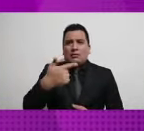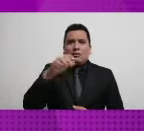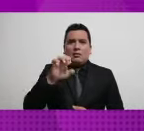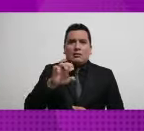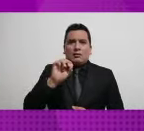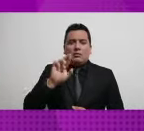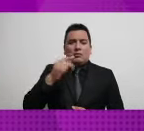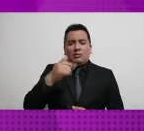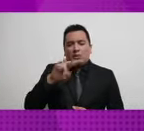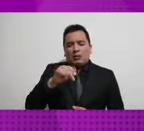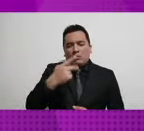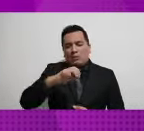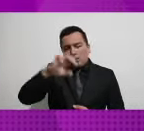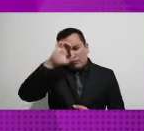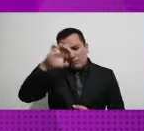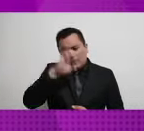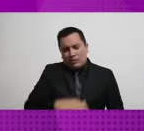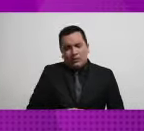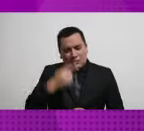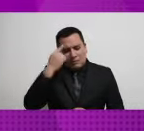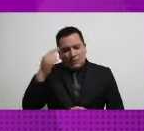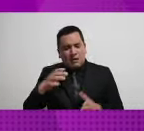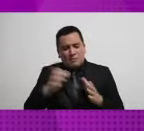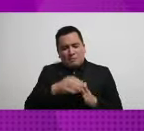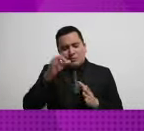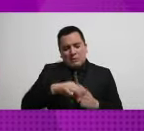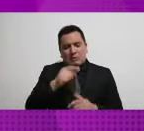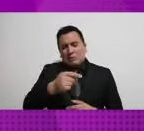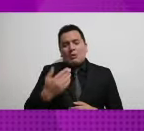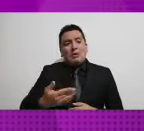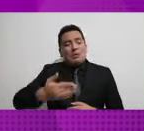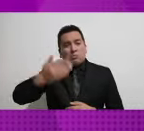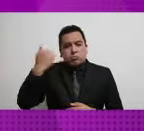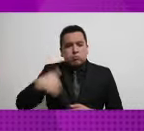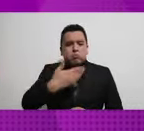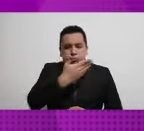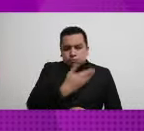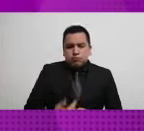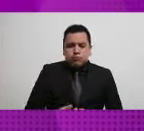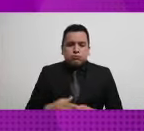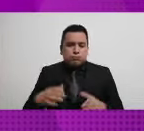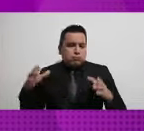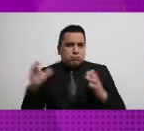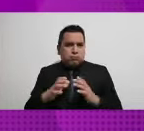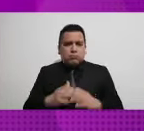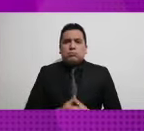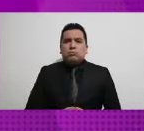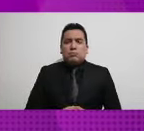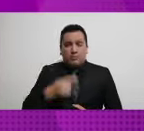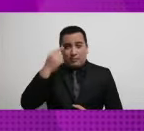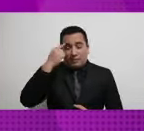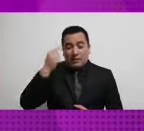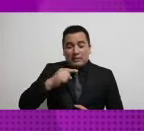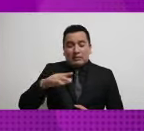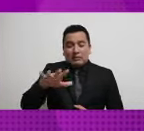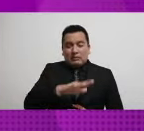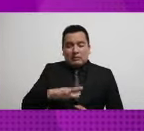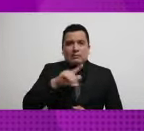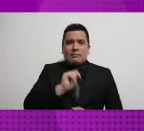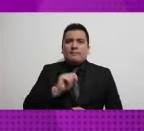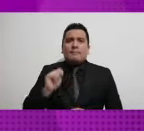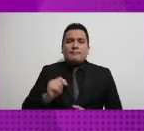maestra, con toda su experiencia que tiene en procesos electorales, usted ha sido presidenta del Comité Municipal en Torreón.